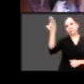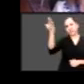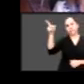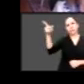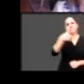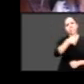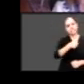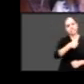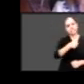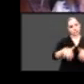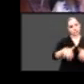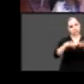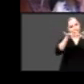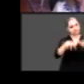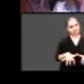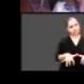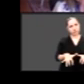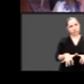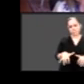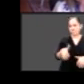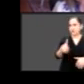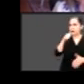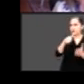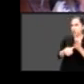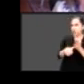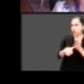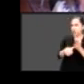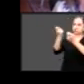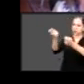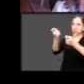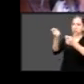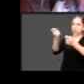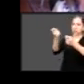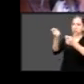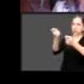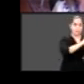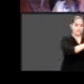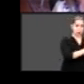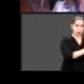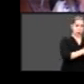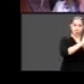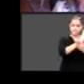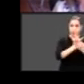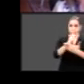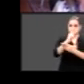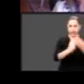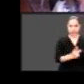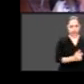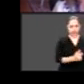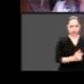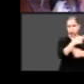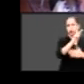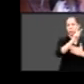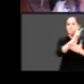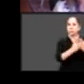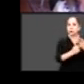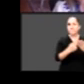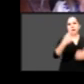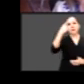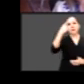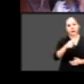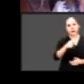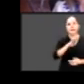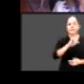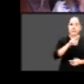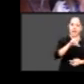disposición estos programas fundamentales que son para bienes y servicios dedicados a la primera infancia